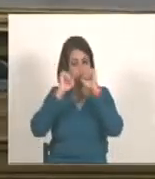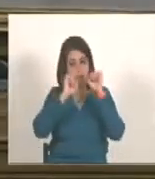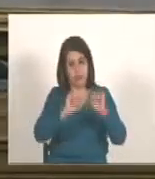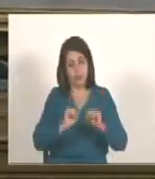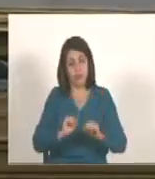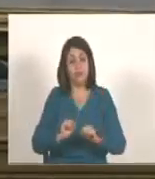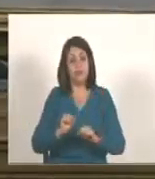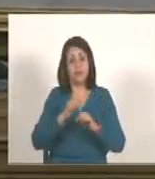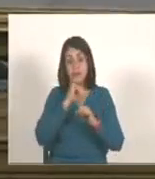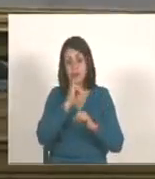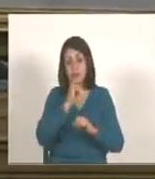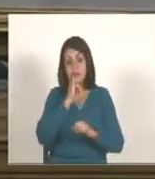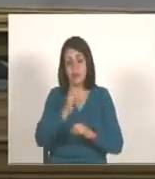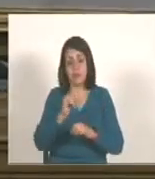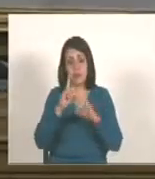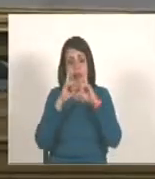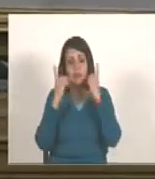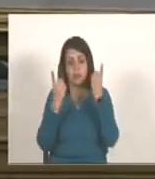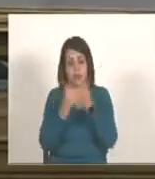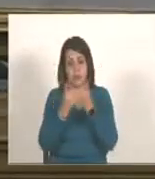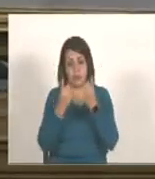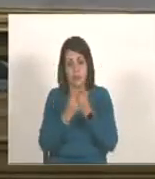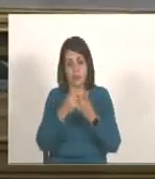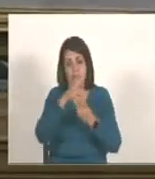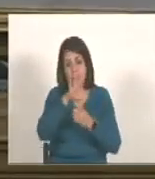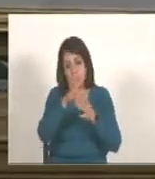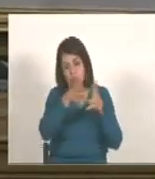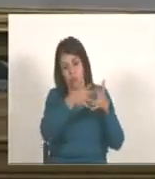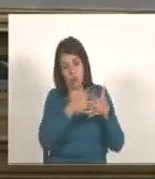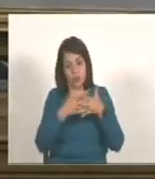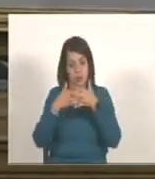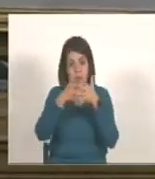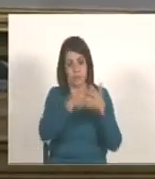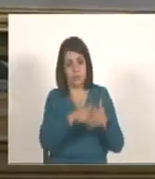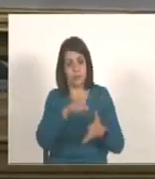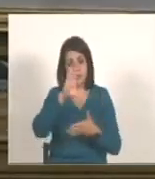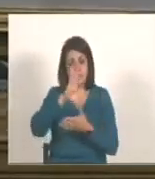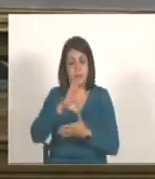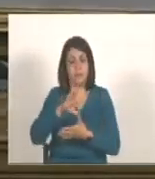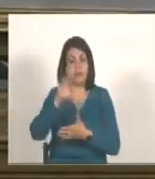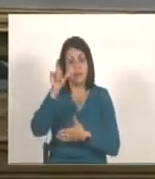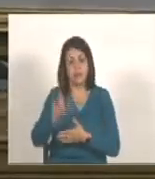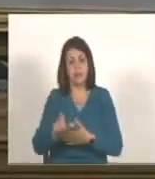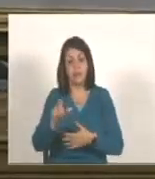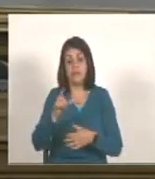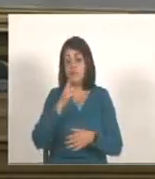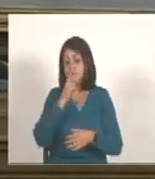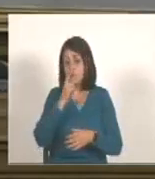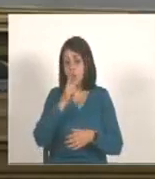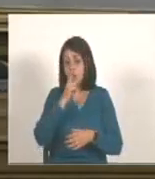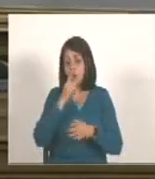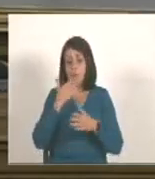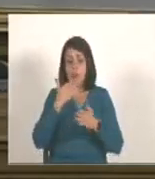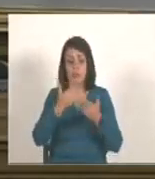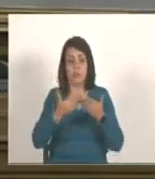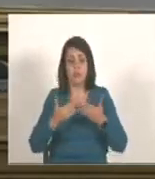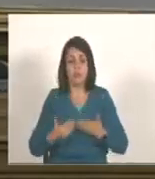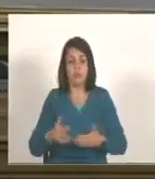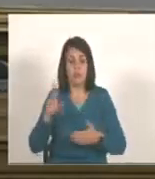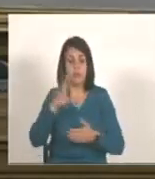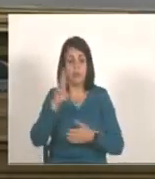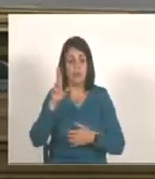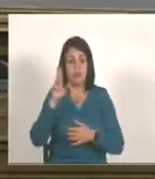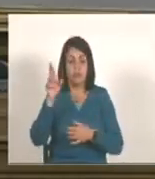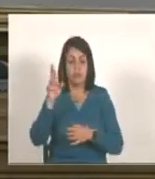a las insolentes declaraciones del Departamento de Estado de los Estados Unidos de América sobre las ilícitas concesiones otorgadas por la